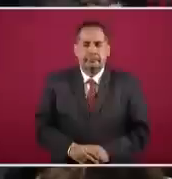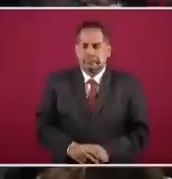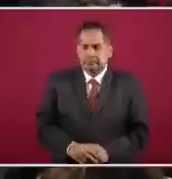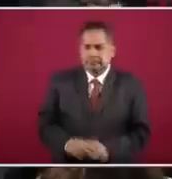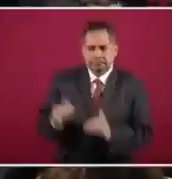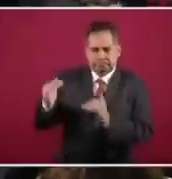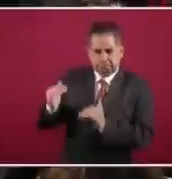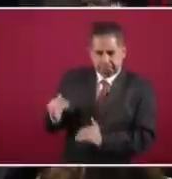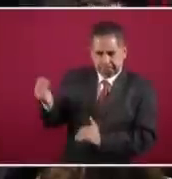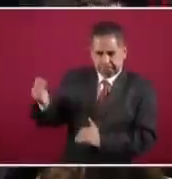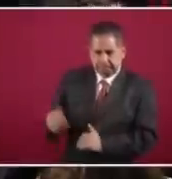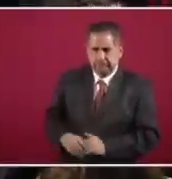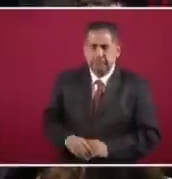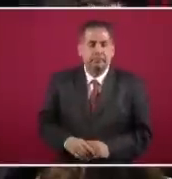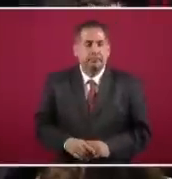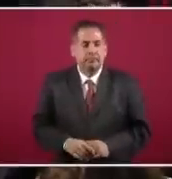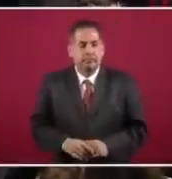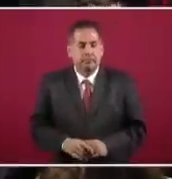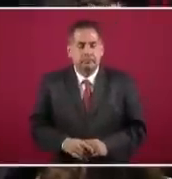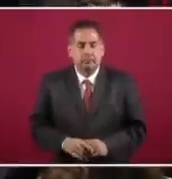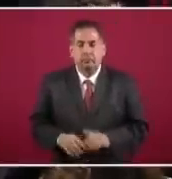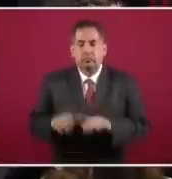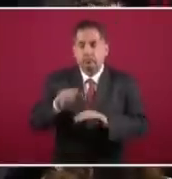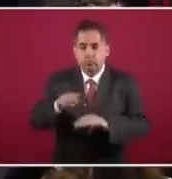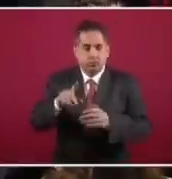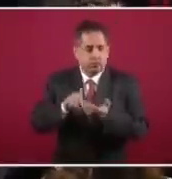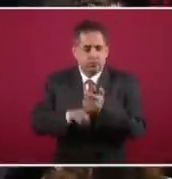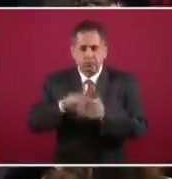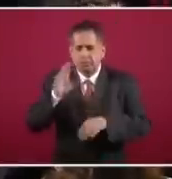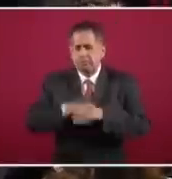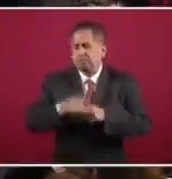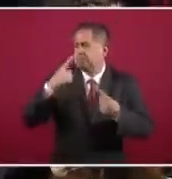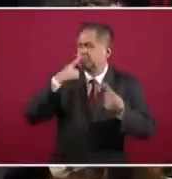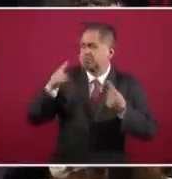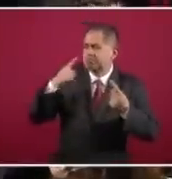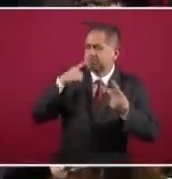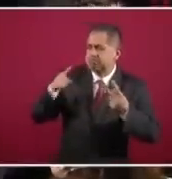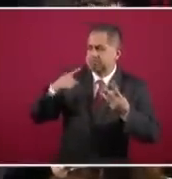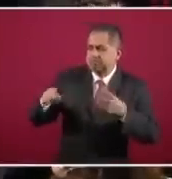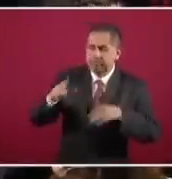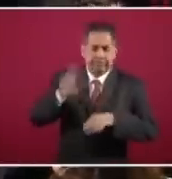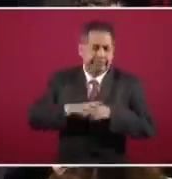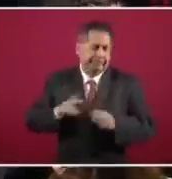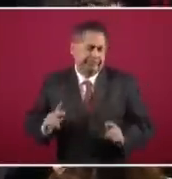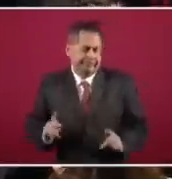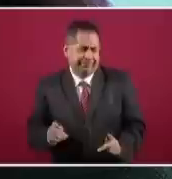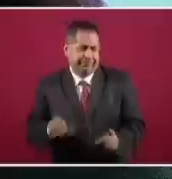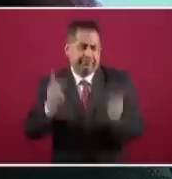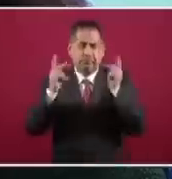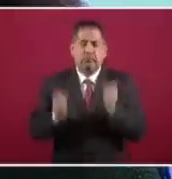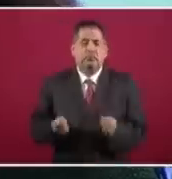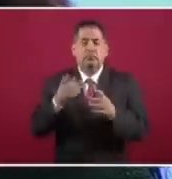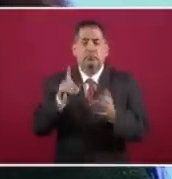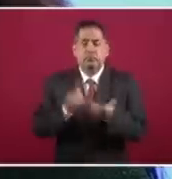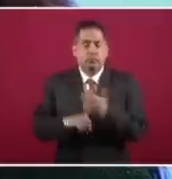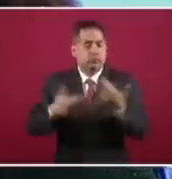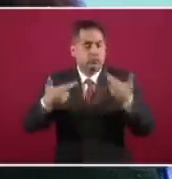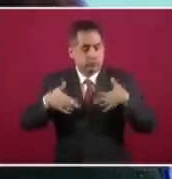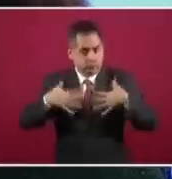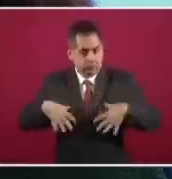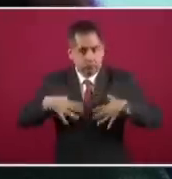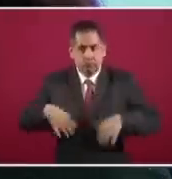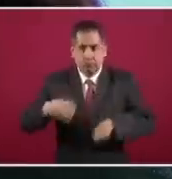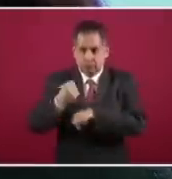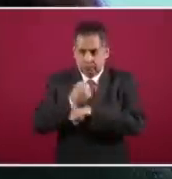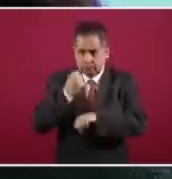siguiente, por favor. Los productos sobre los que se hicieron más reclamaciones, que fueron los más vendidos, fueron sobre ropa,